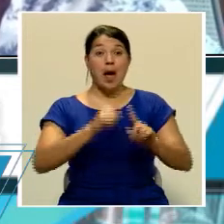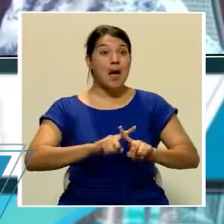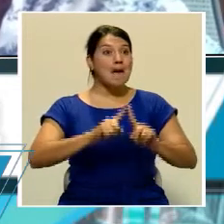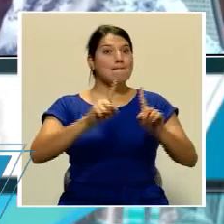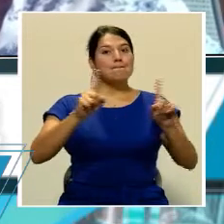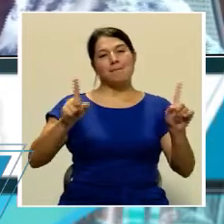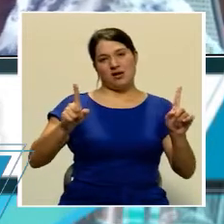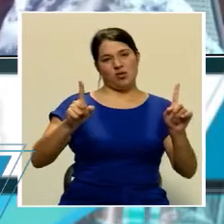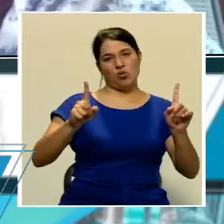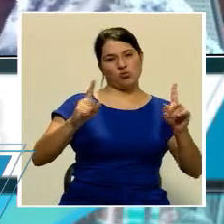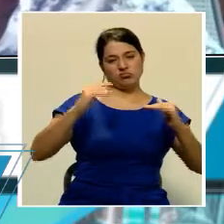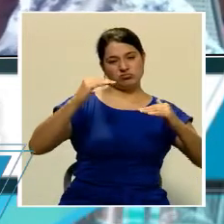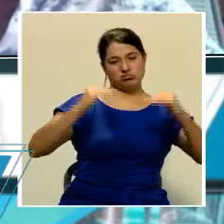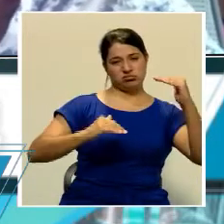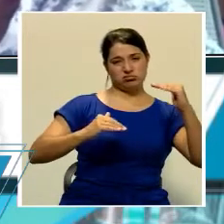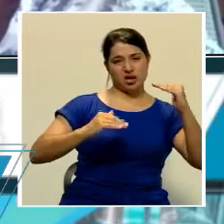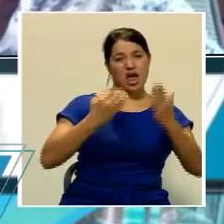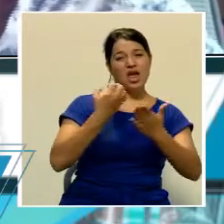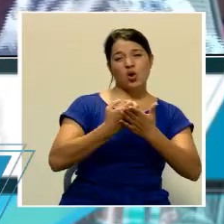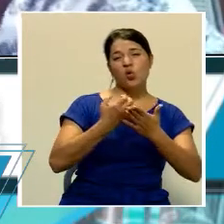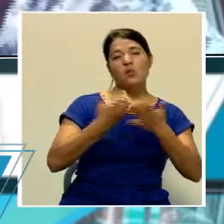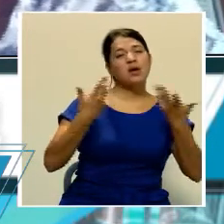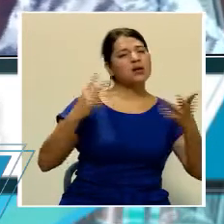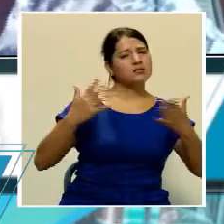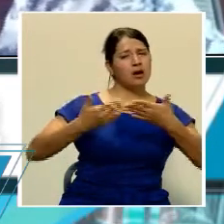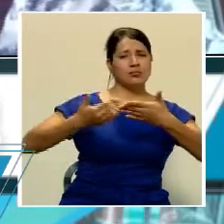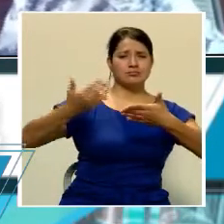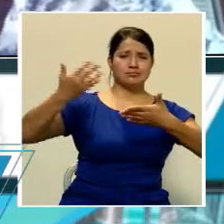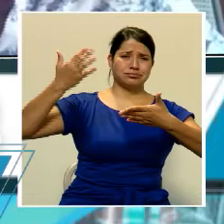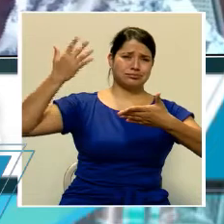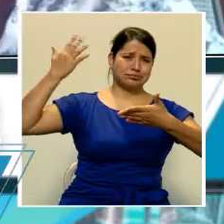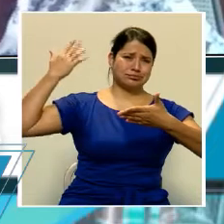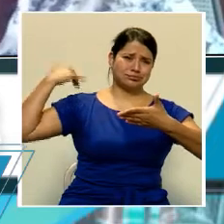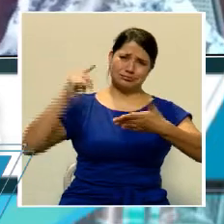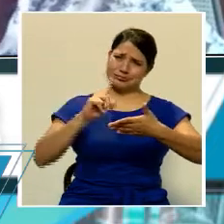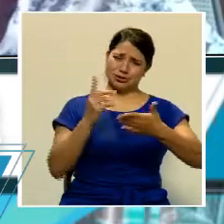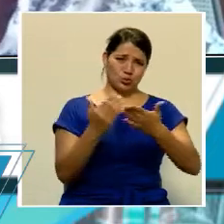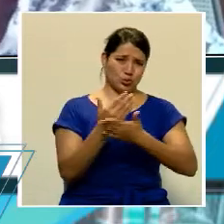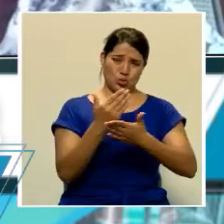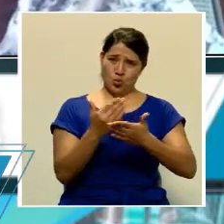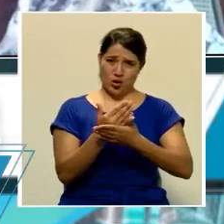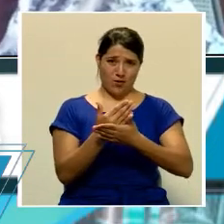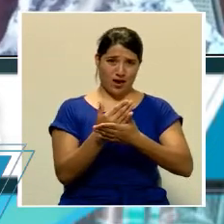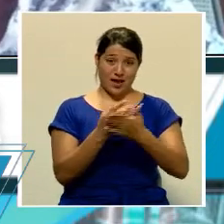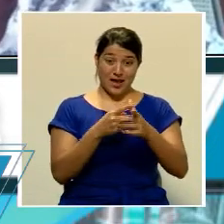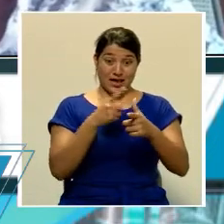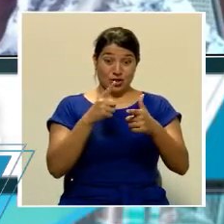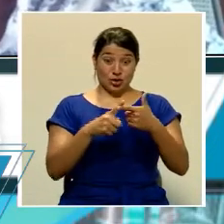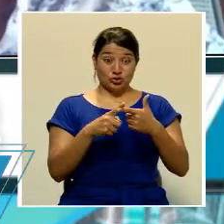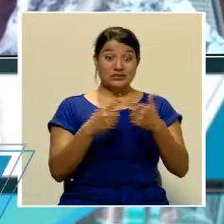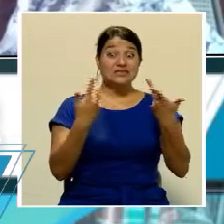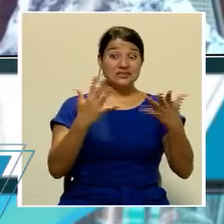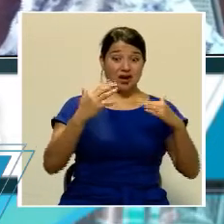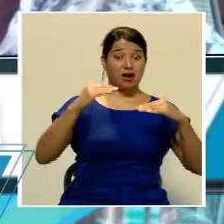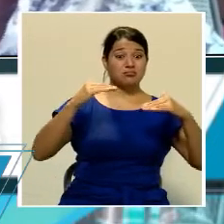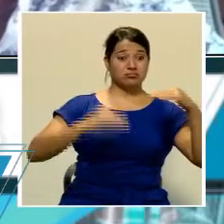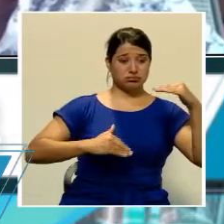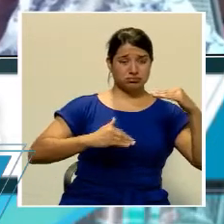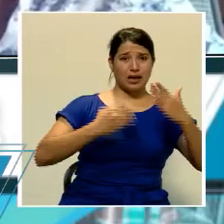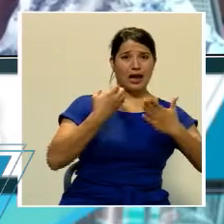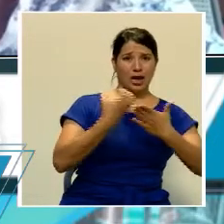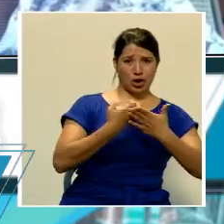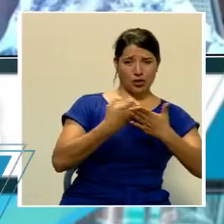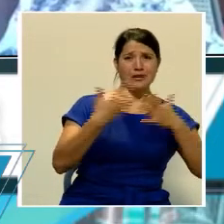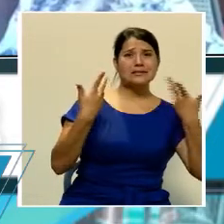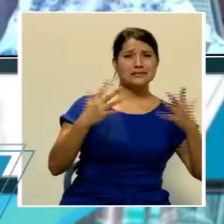económica es vieja. ¿Cómo impacta esta nueva situación al contexto social que tenían